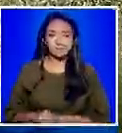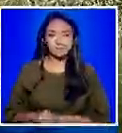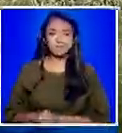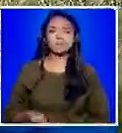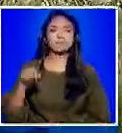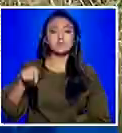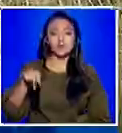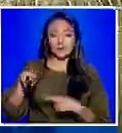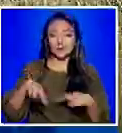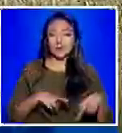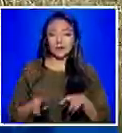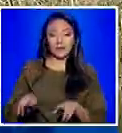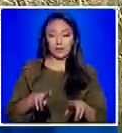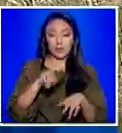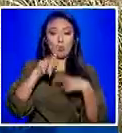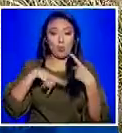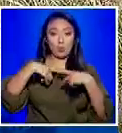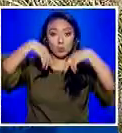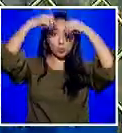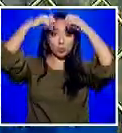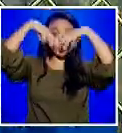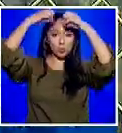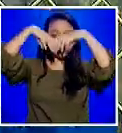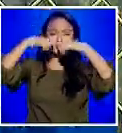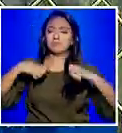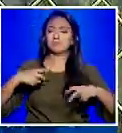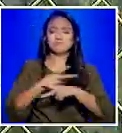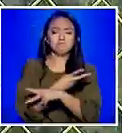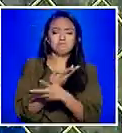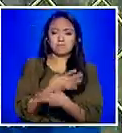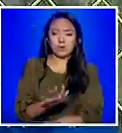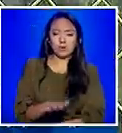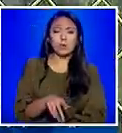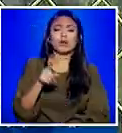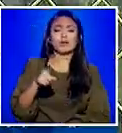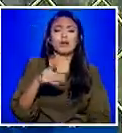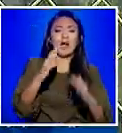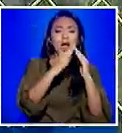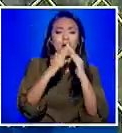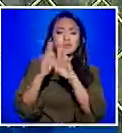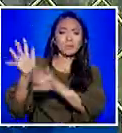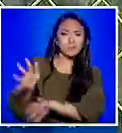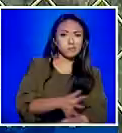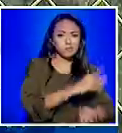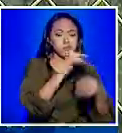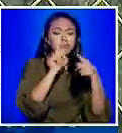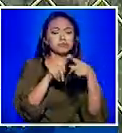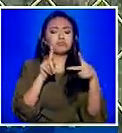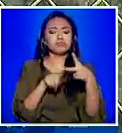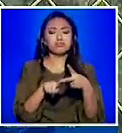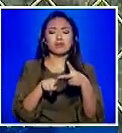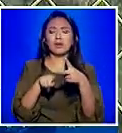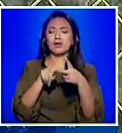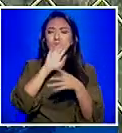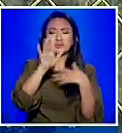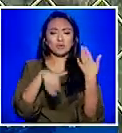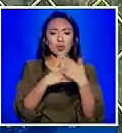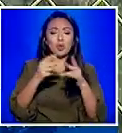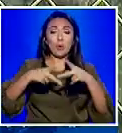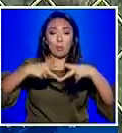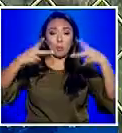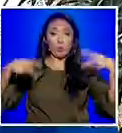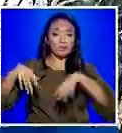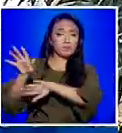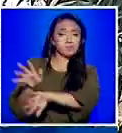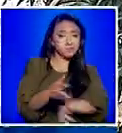Este río, cuando llueve, es terrible. Se va llevando un poco de casas, se va llevando, en definitiva, puentes y